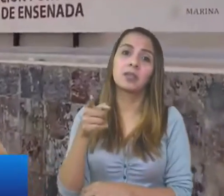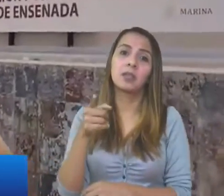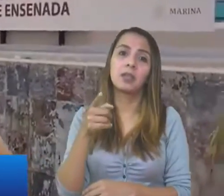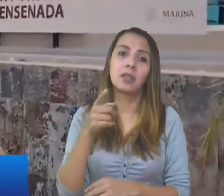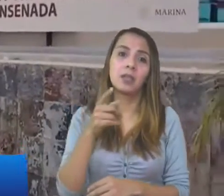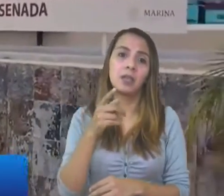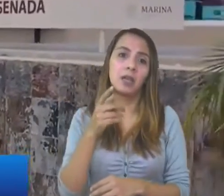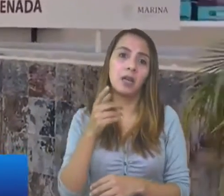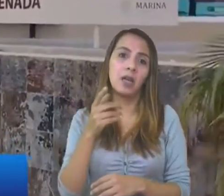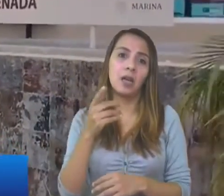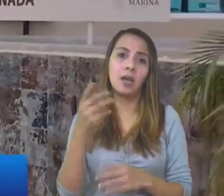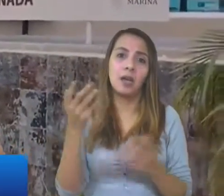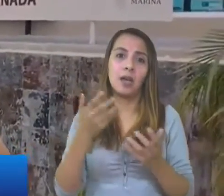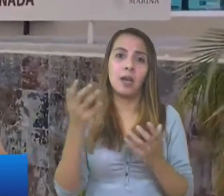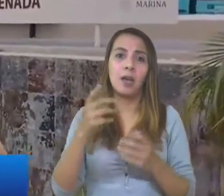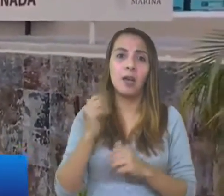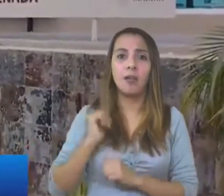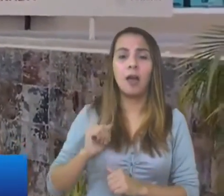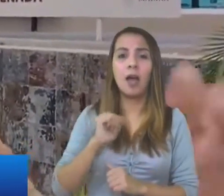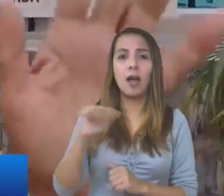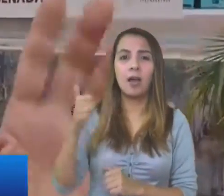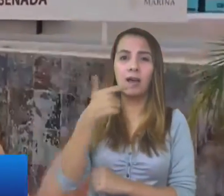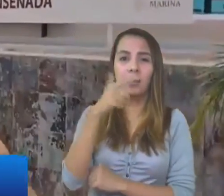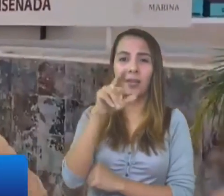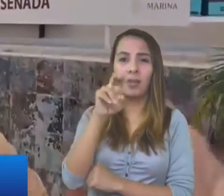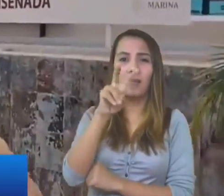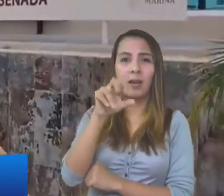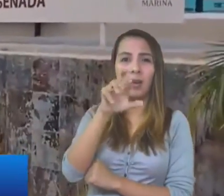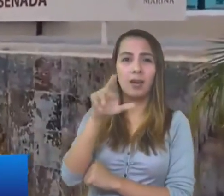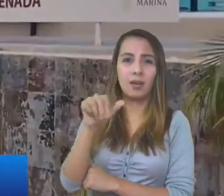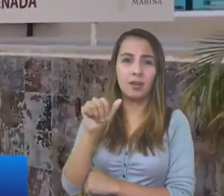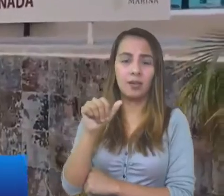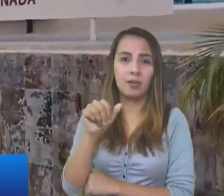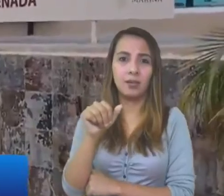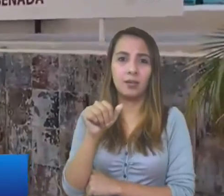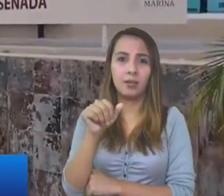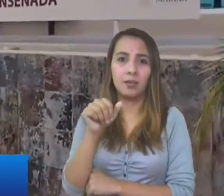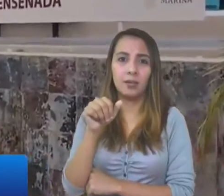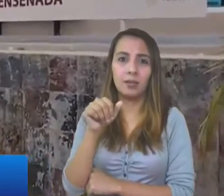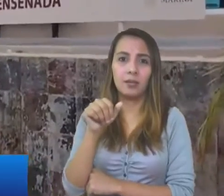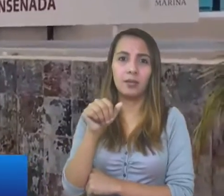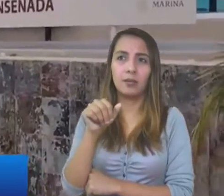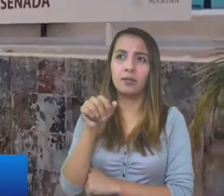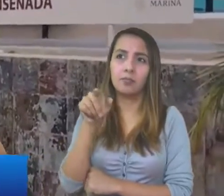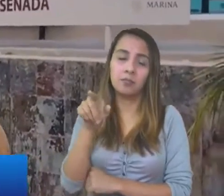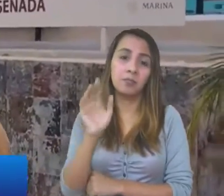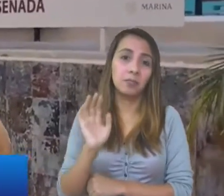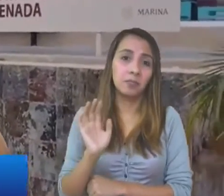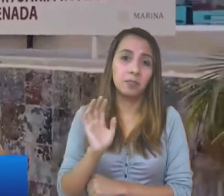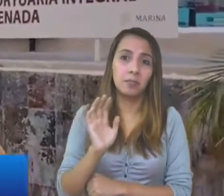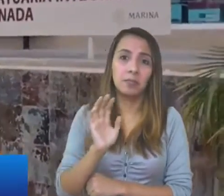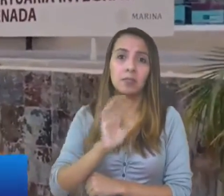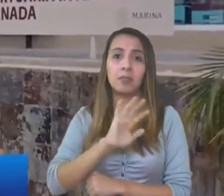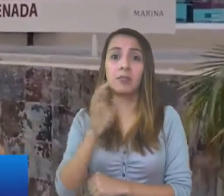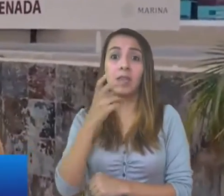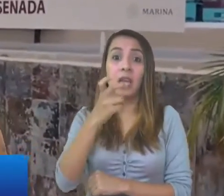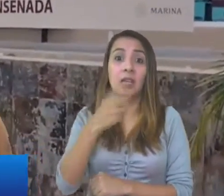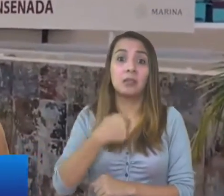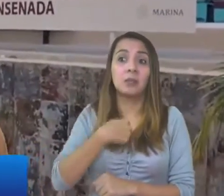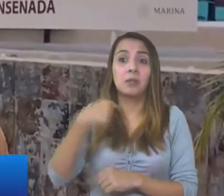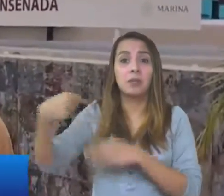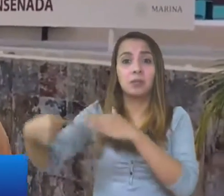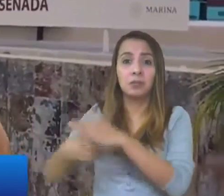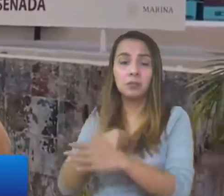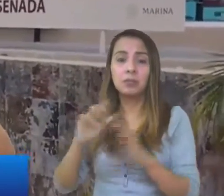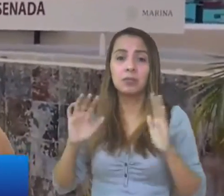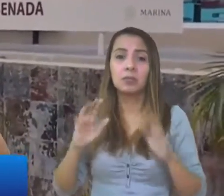a la de Guevara, ¿verdad? El velocista. Sí, es lo que supe, ¿no?